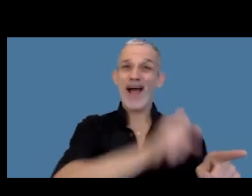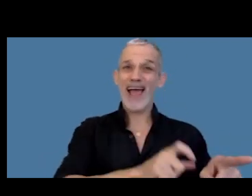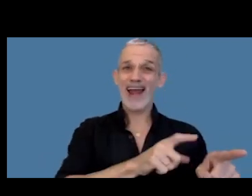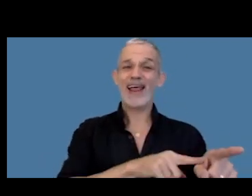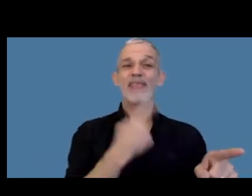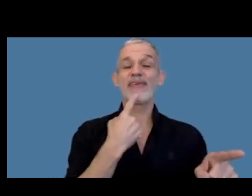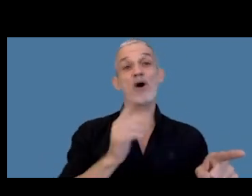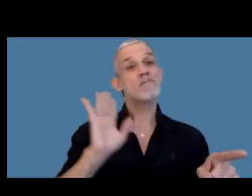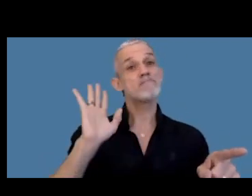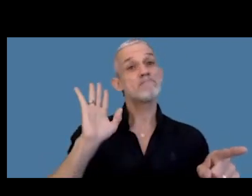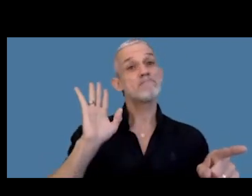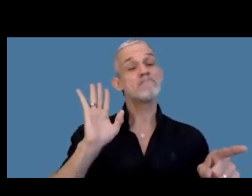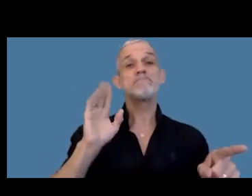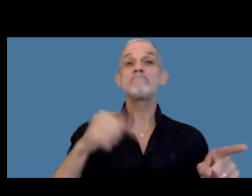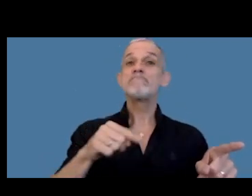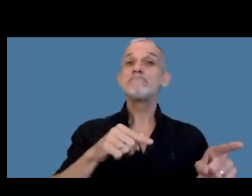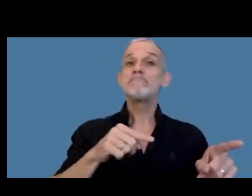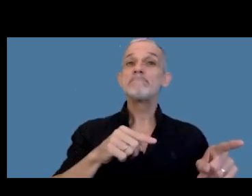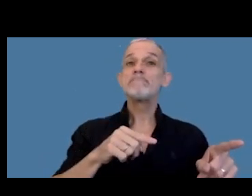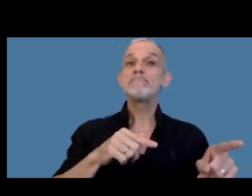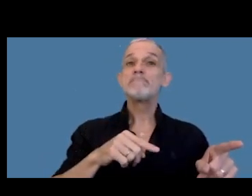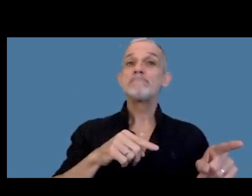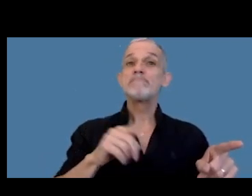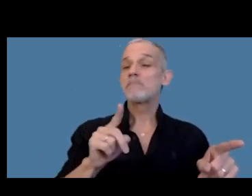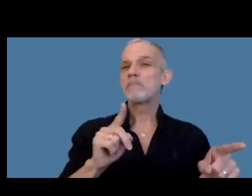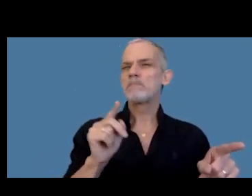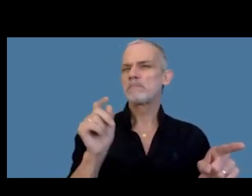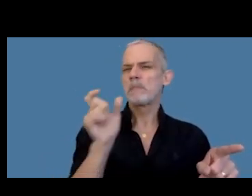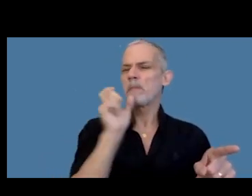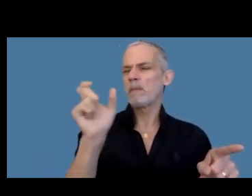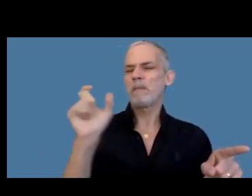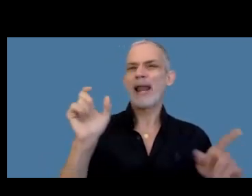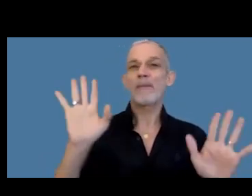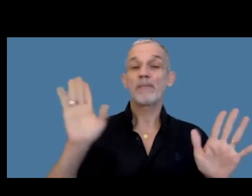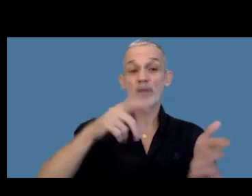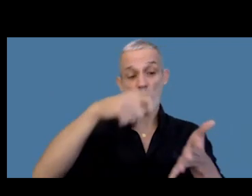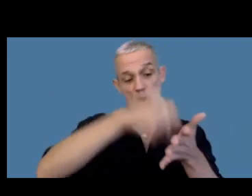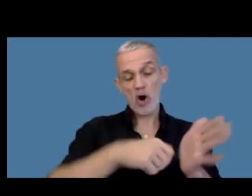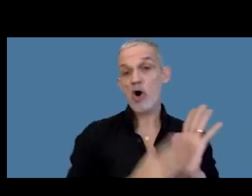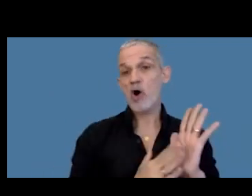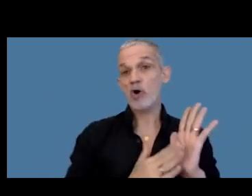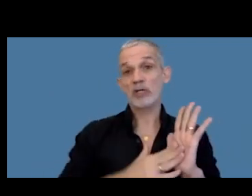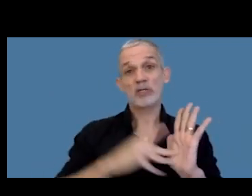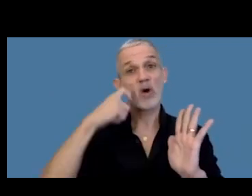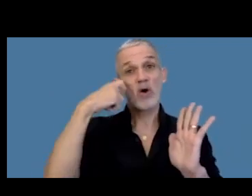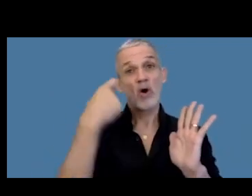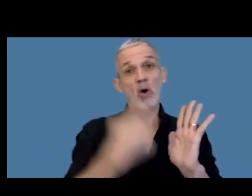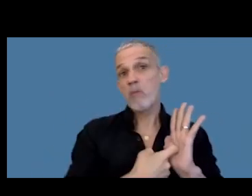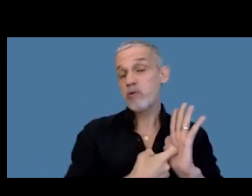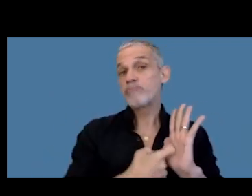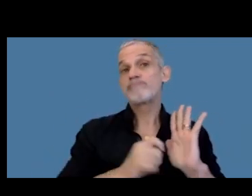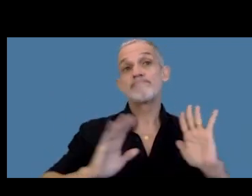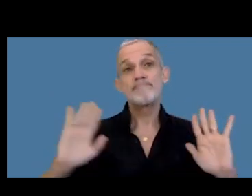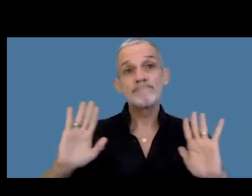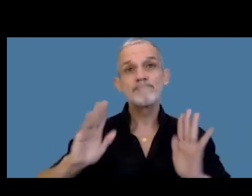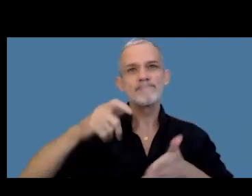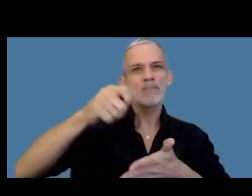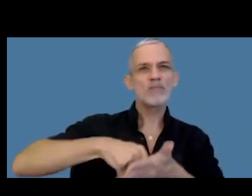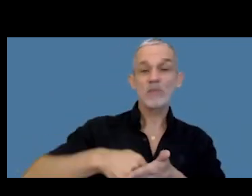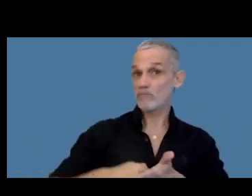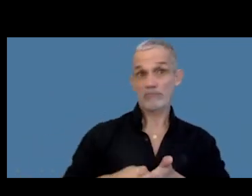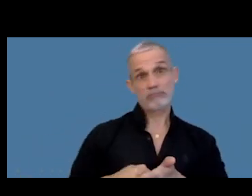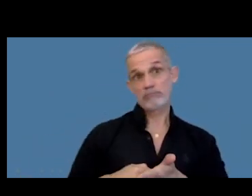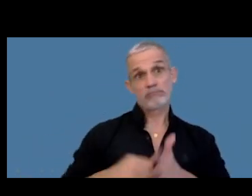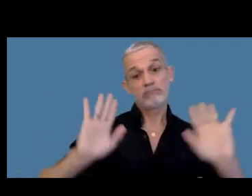dijo: exceptio nota diplendis contratos, o sea, si una de las partes no ha cumplido con su prestación, yo